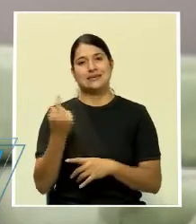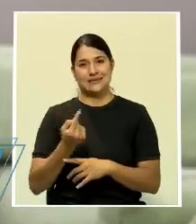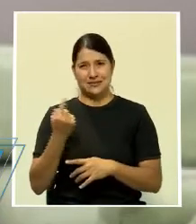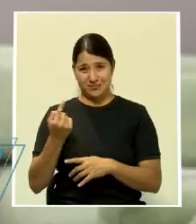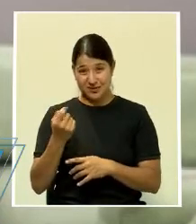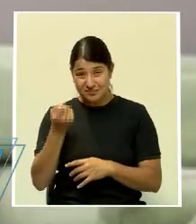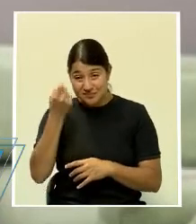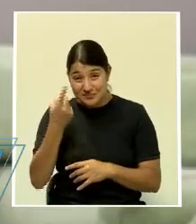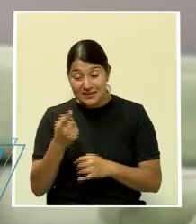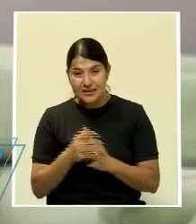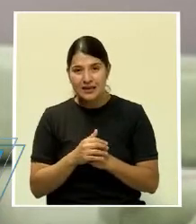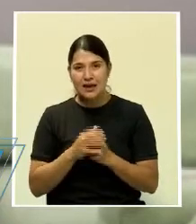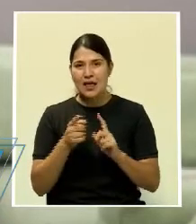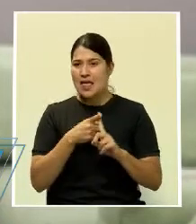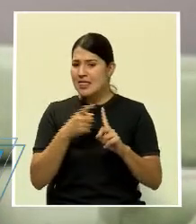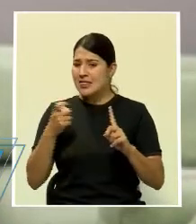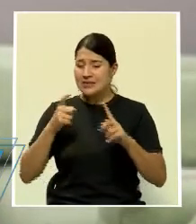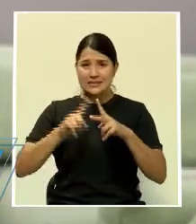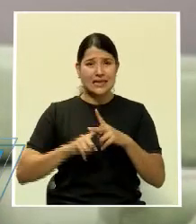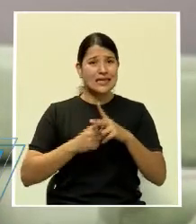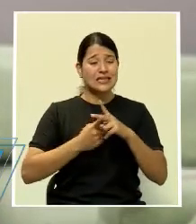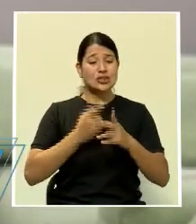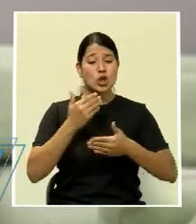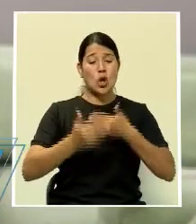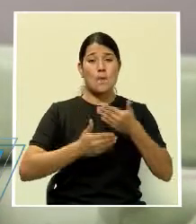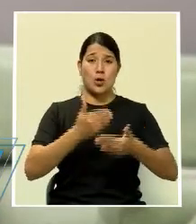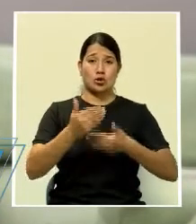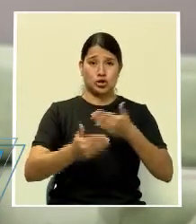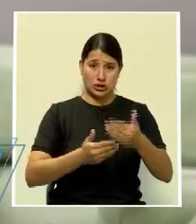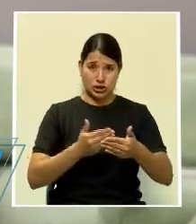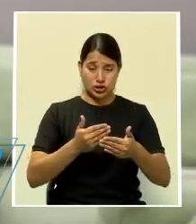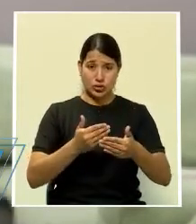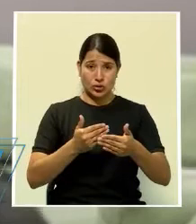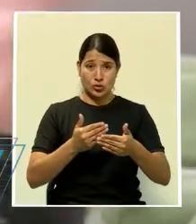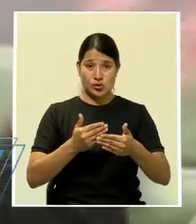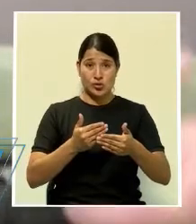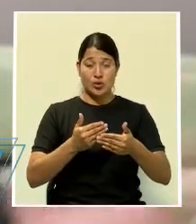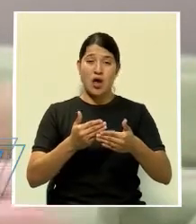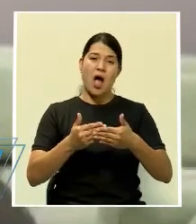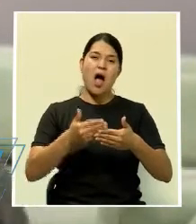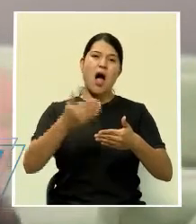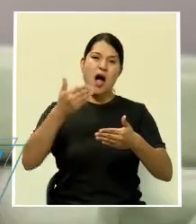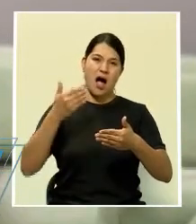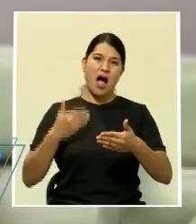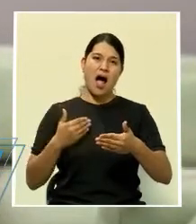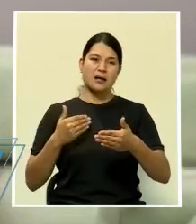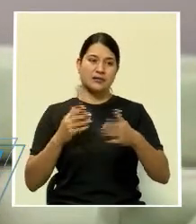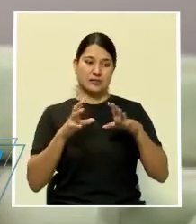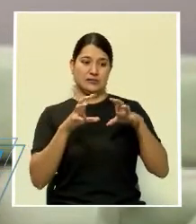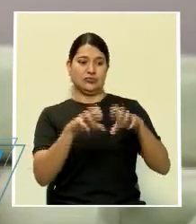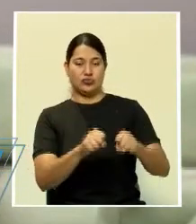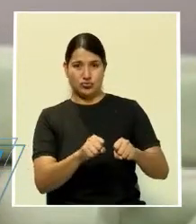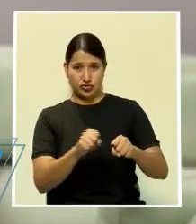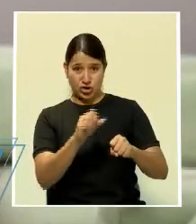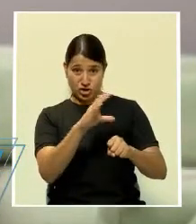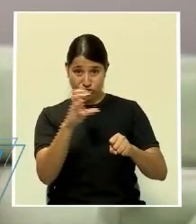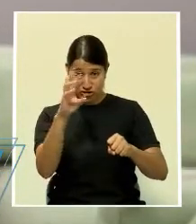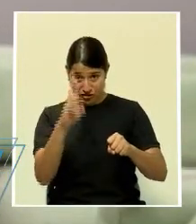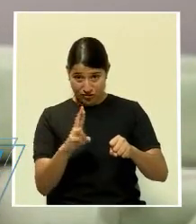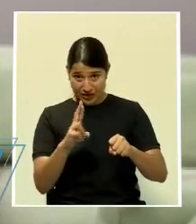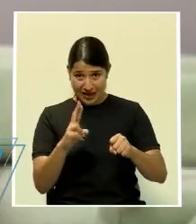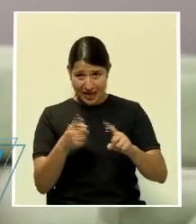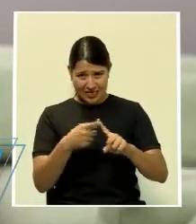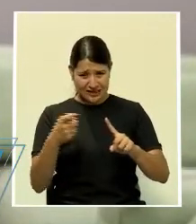Me explico, desde el propio inicio del proceso de colonización, antes de lo que conocemos hoy como la República, ya la